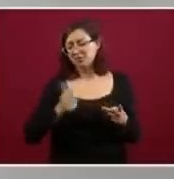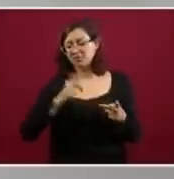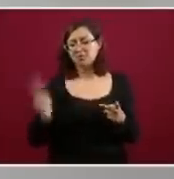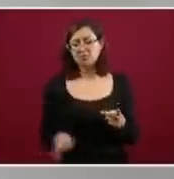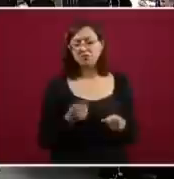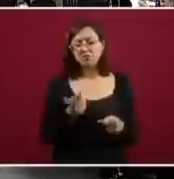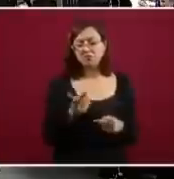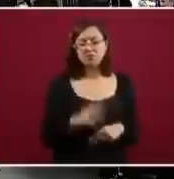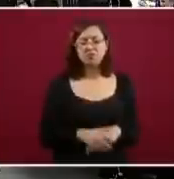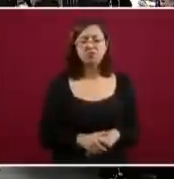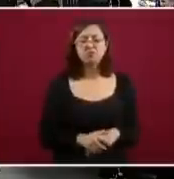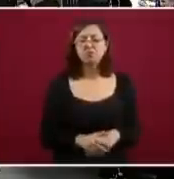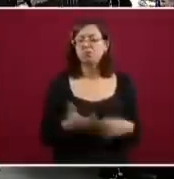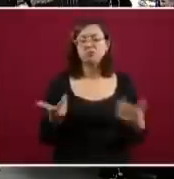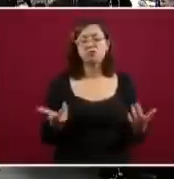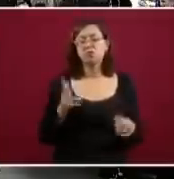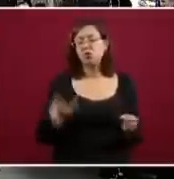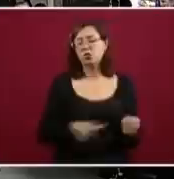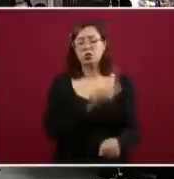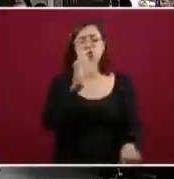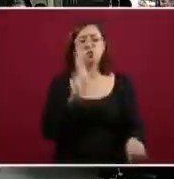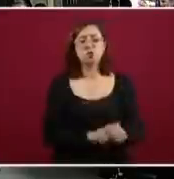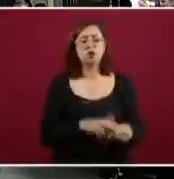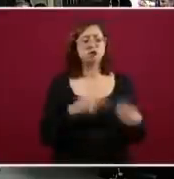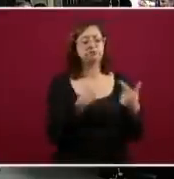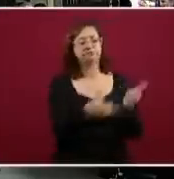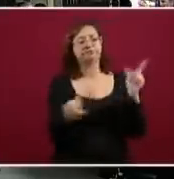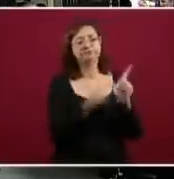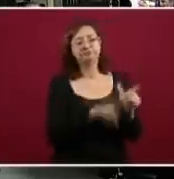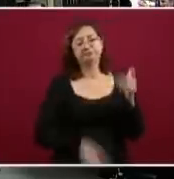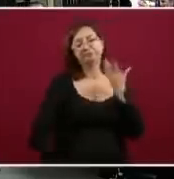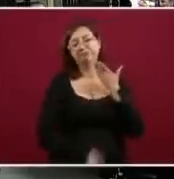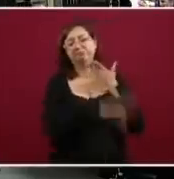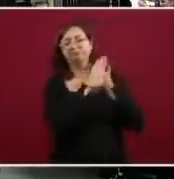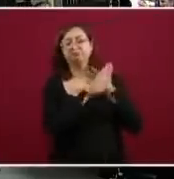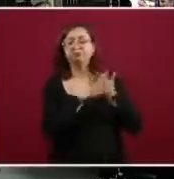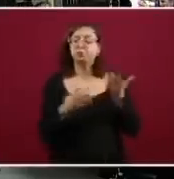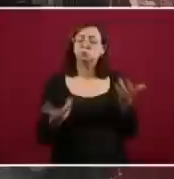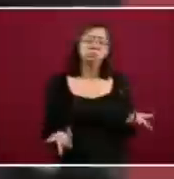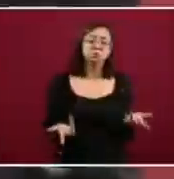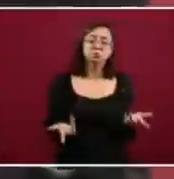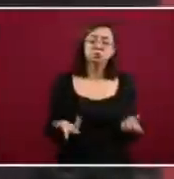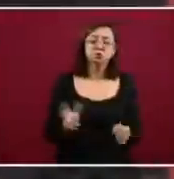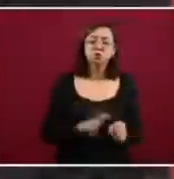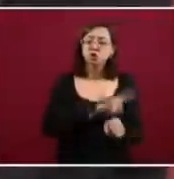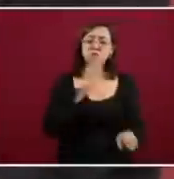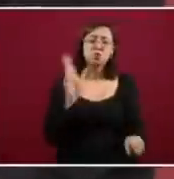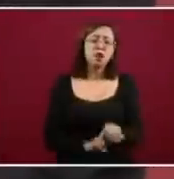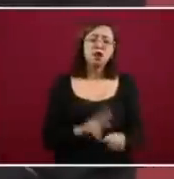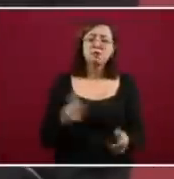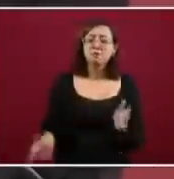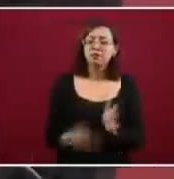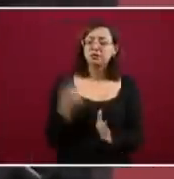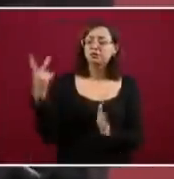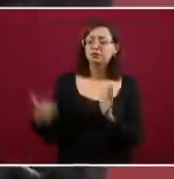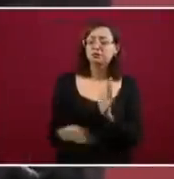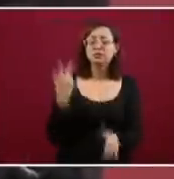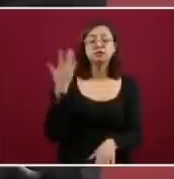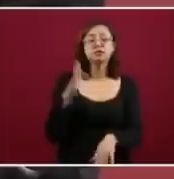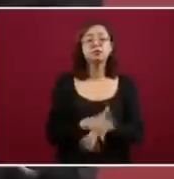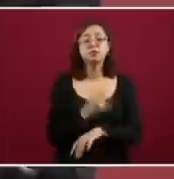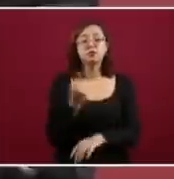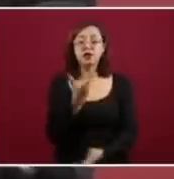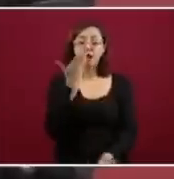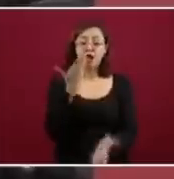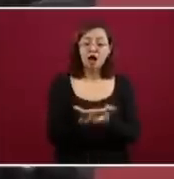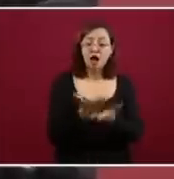natural que exista oposición ya lo hemos dicho varias veces porque estamos construyendo una